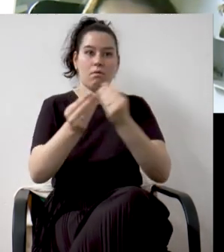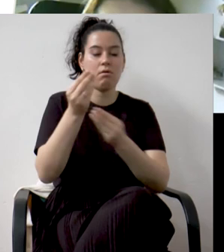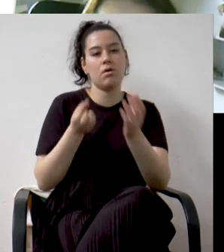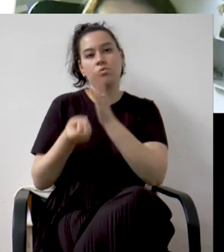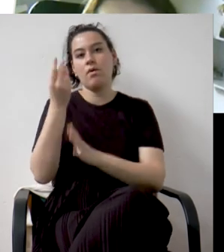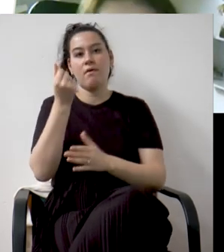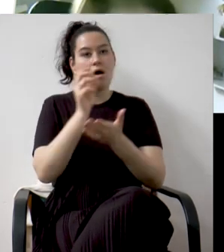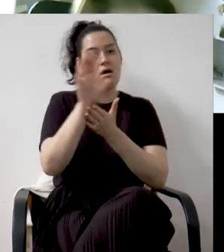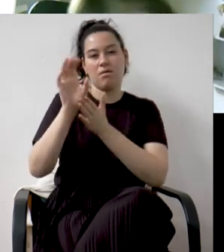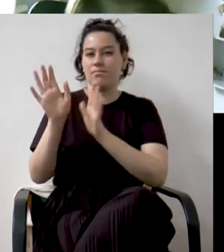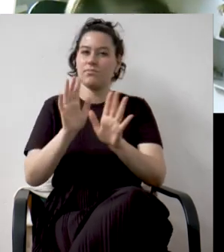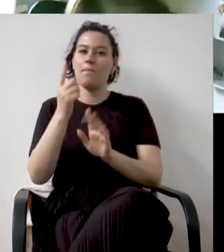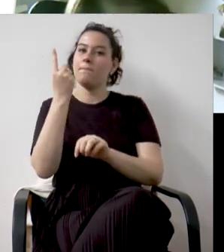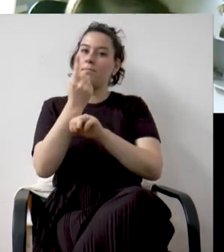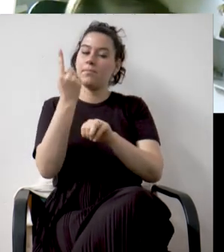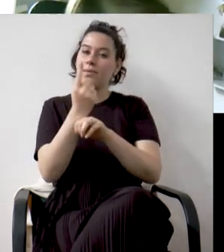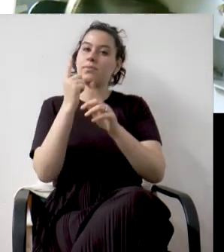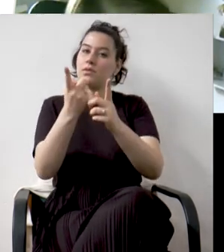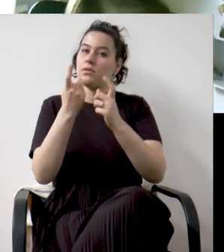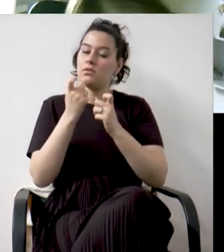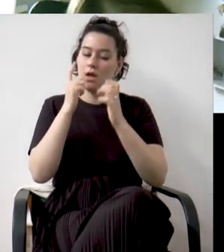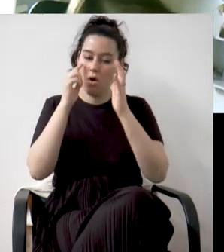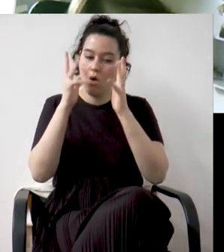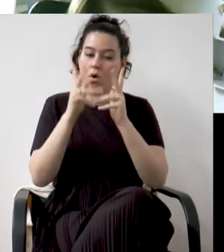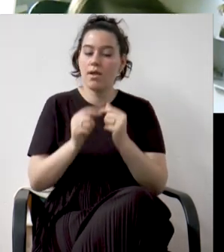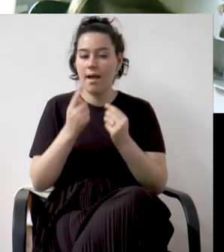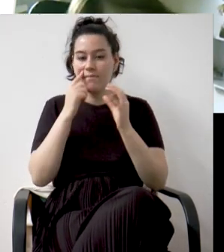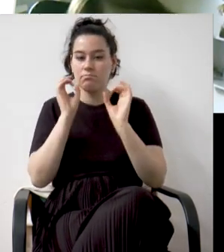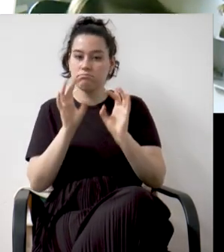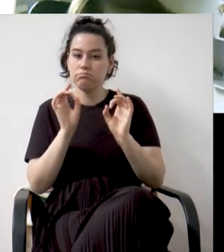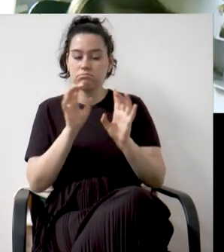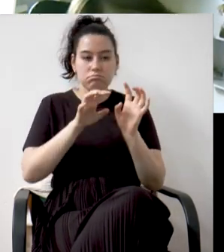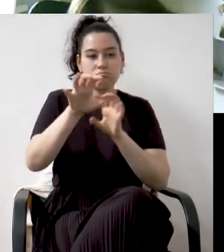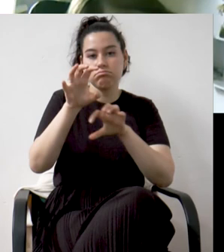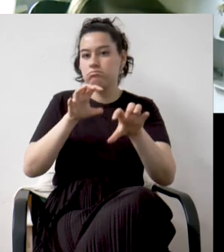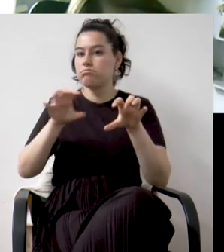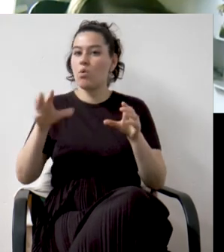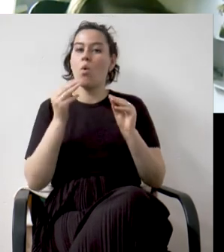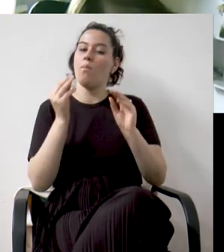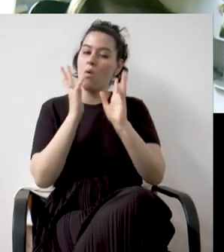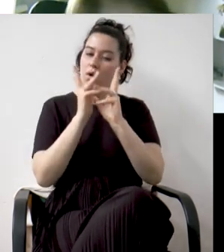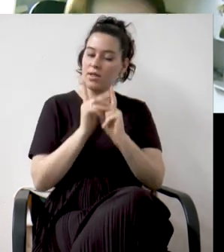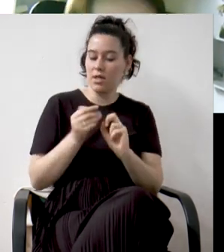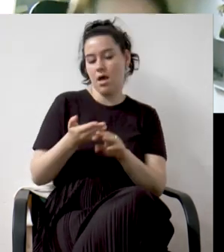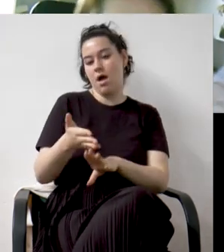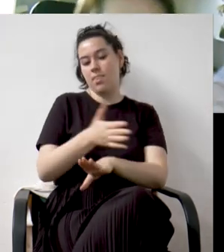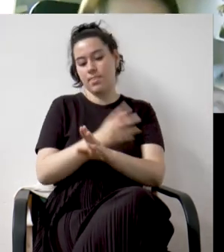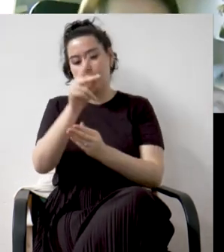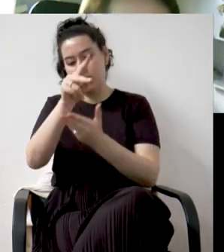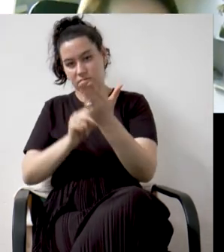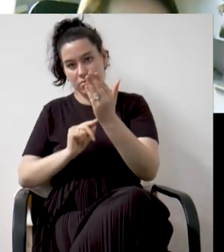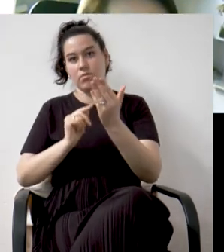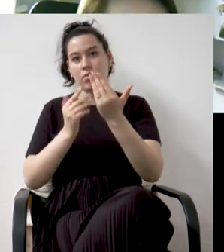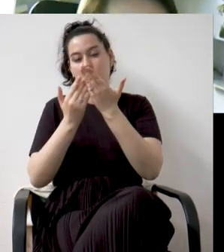fondos, hasta no estar, hasta no haber discutido y tener claro exactamente el rumbo de cómo van a ir las cosas a medida que vayamos